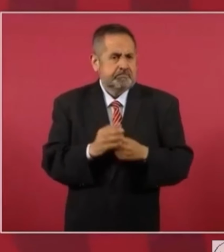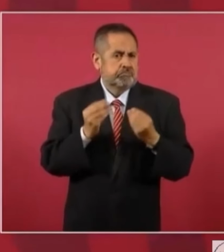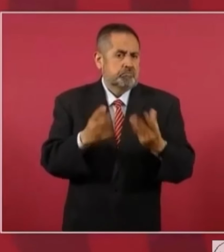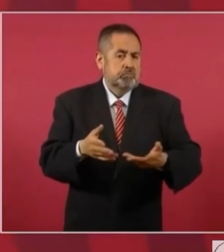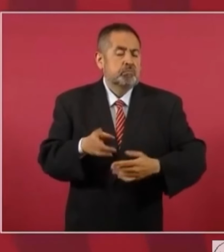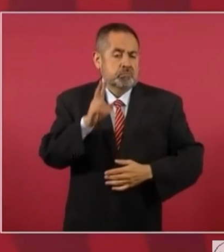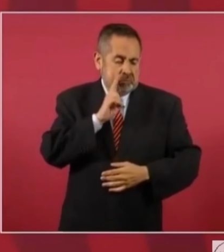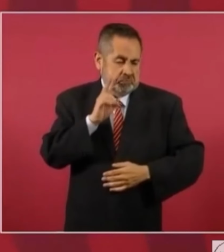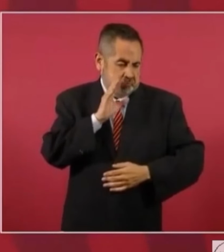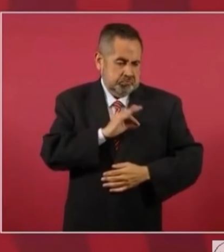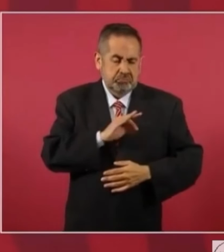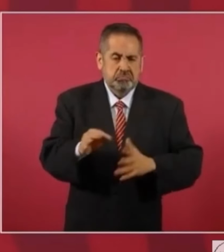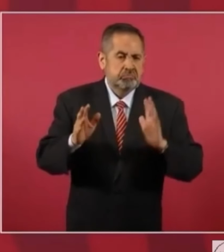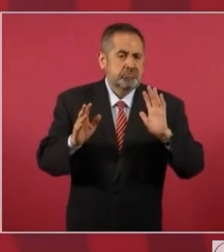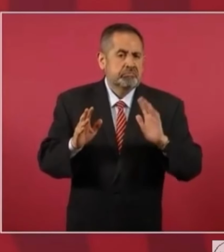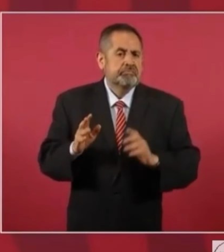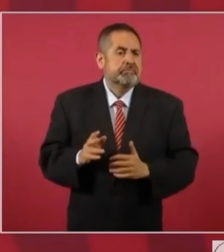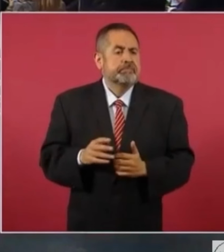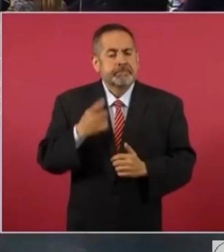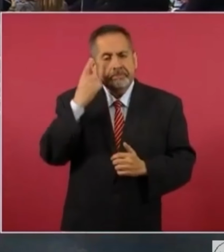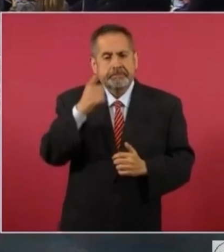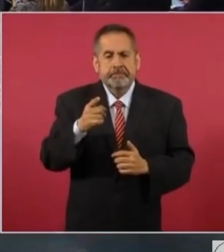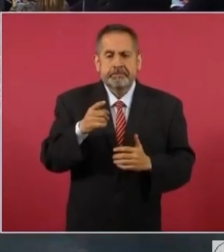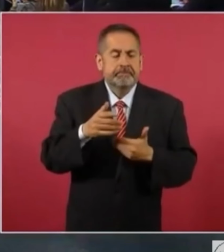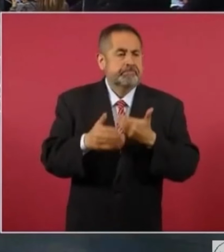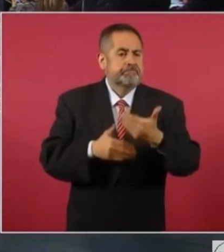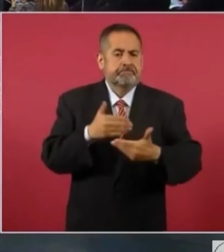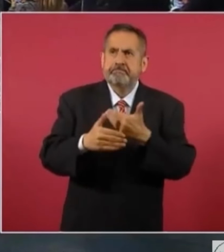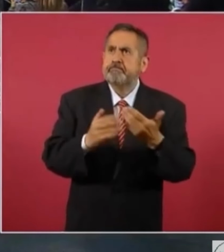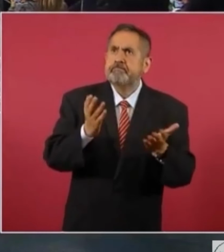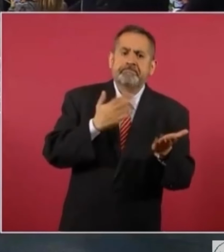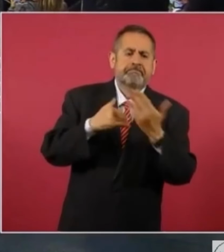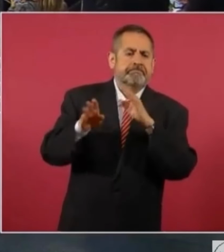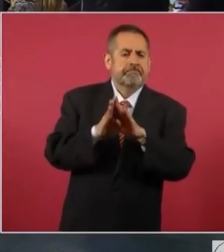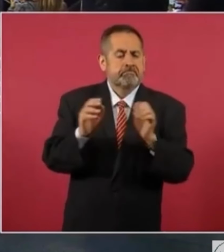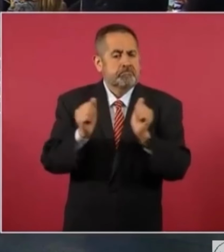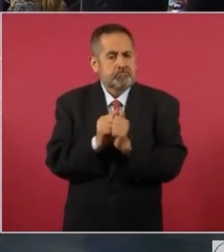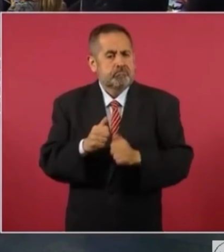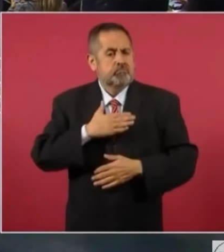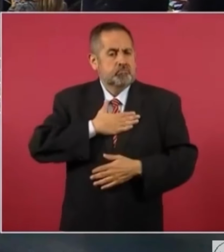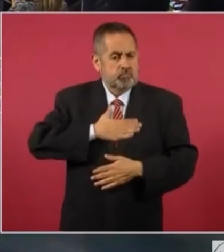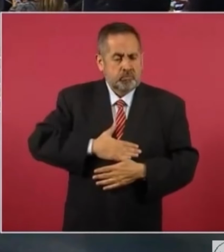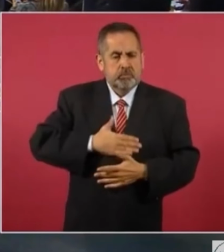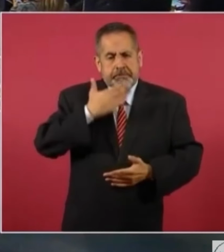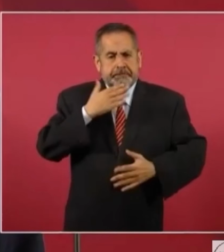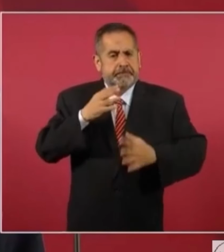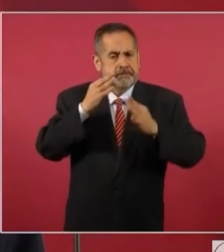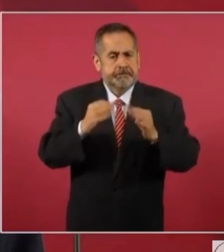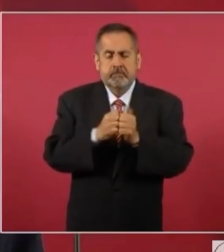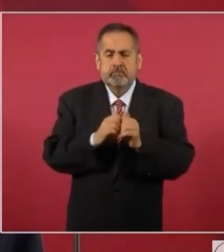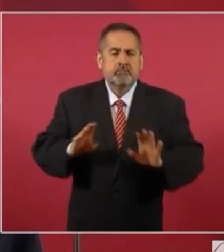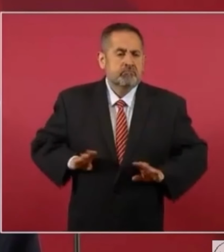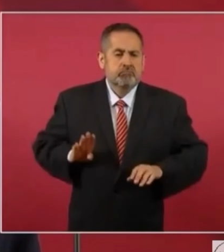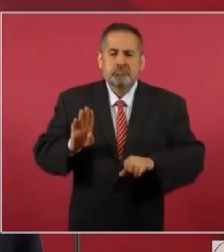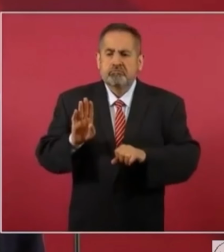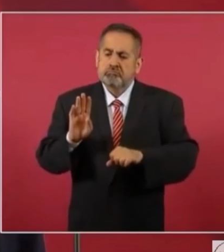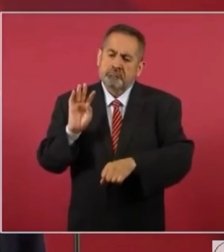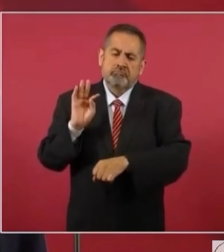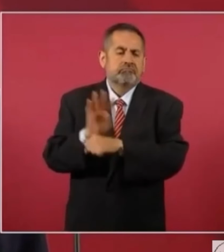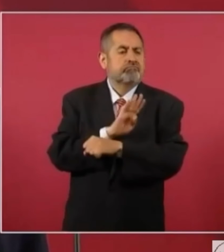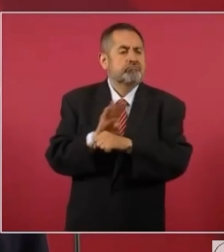tendría posibilidades para un desarrollo con justicia en beneficio de todos los